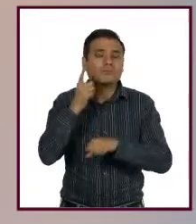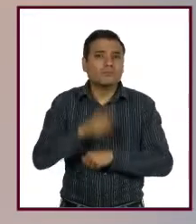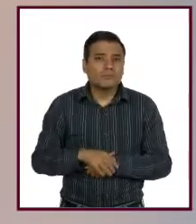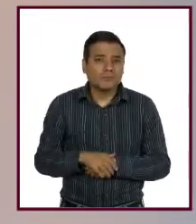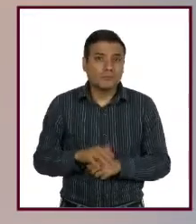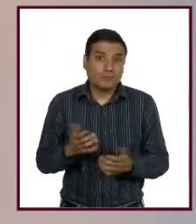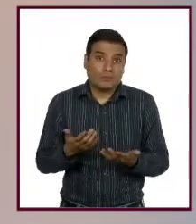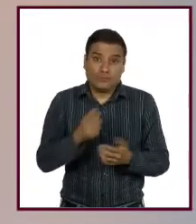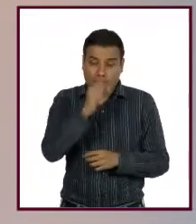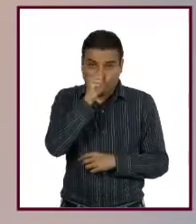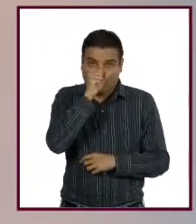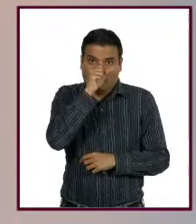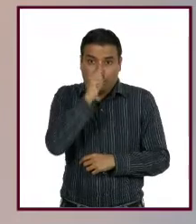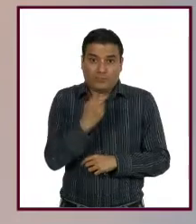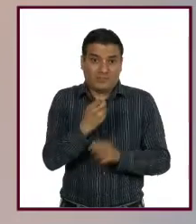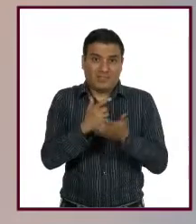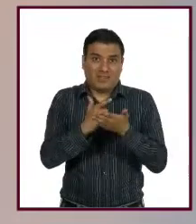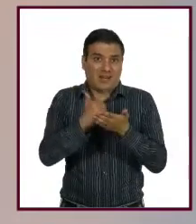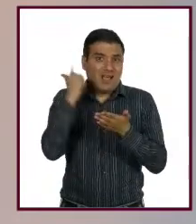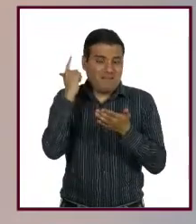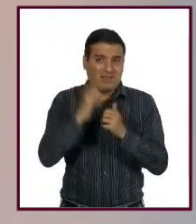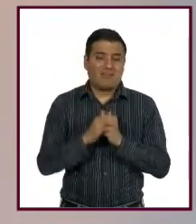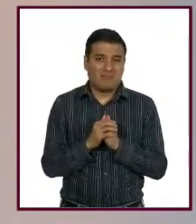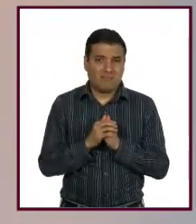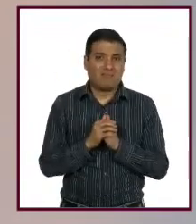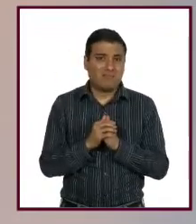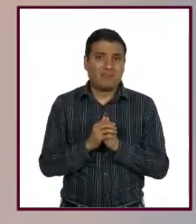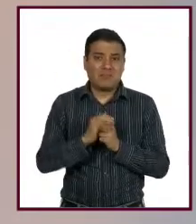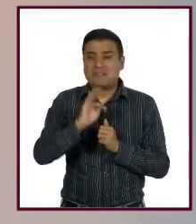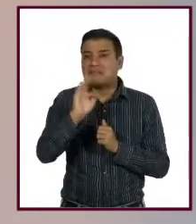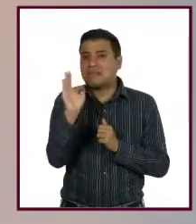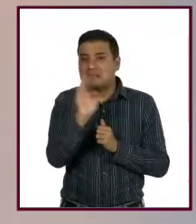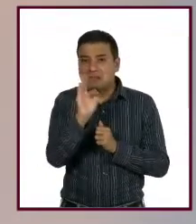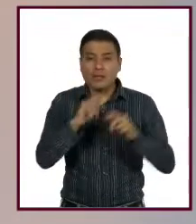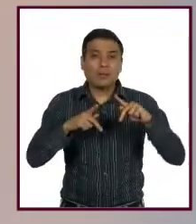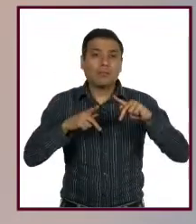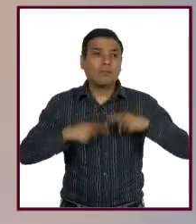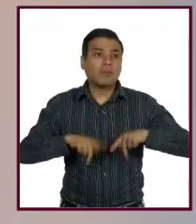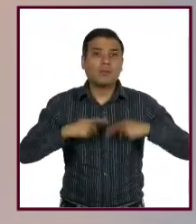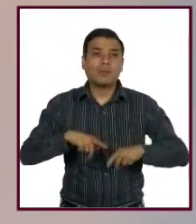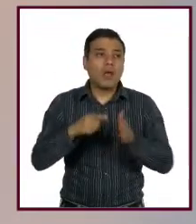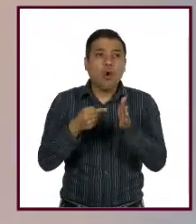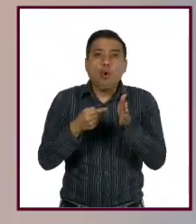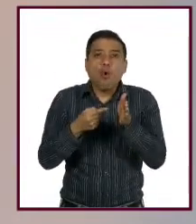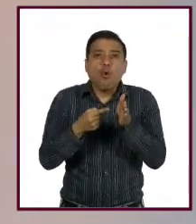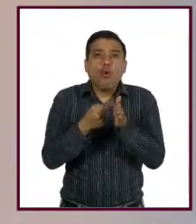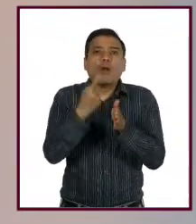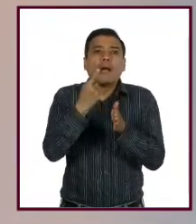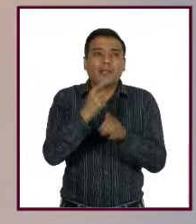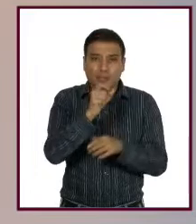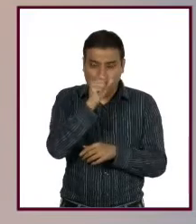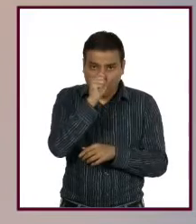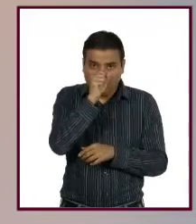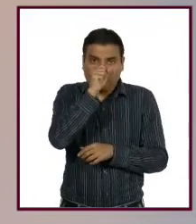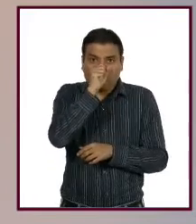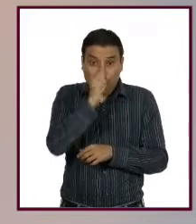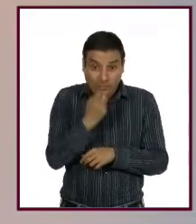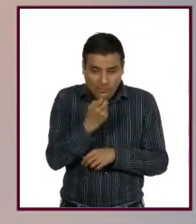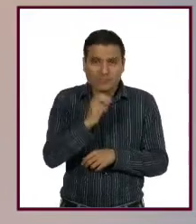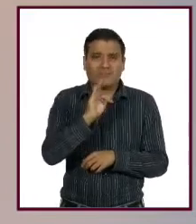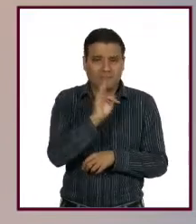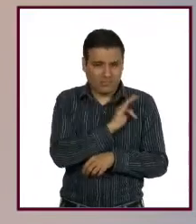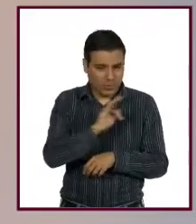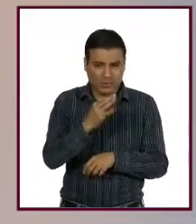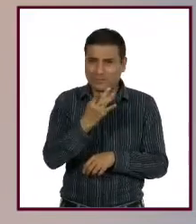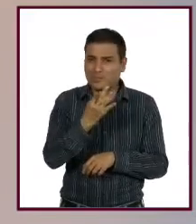que tienen que ver con el consumo. Y este puede ser en un consumo de una única ocasión. Si nosotros provocó este tipo de